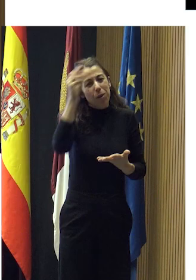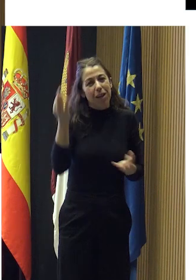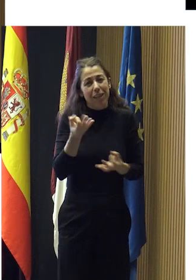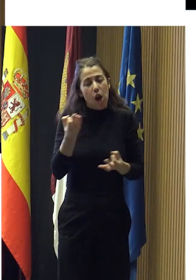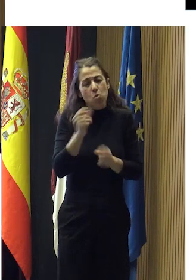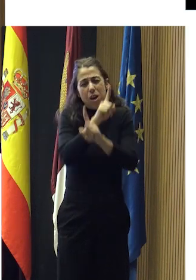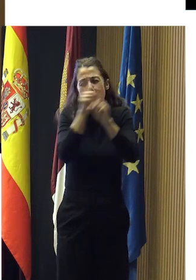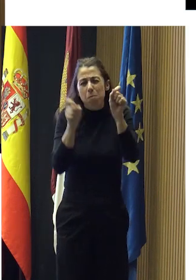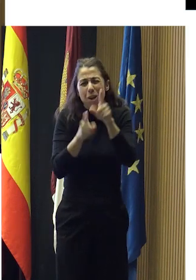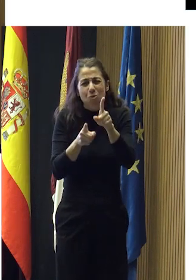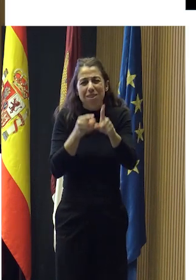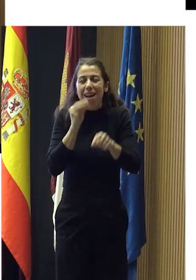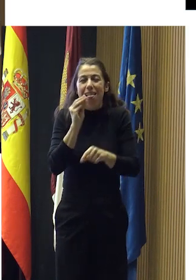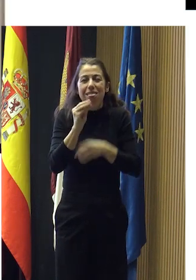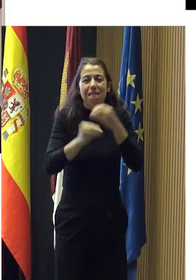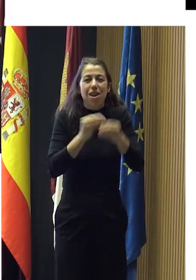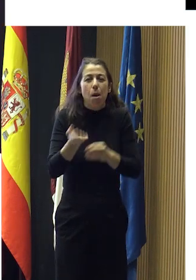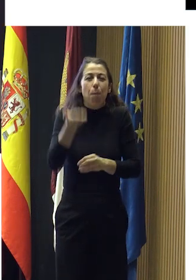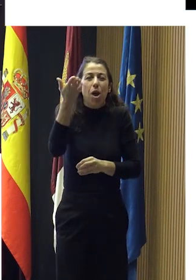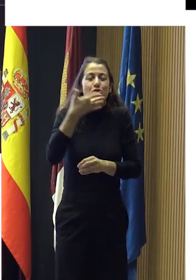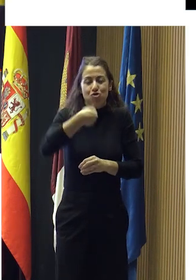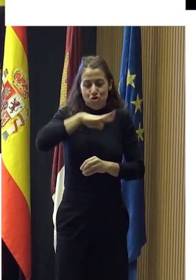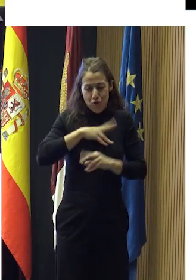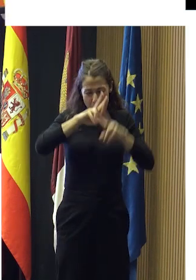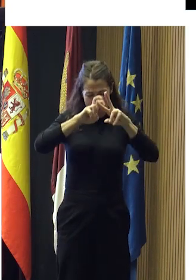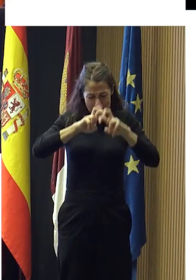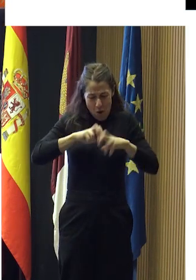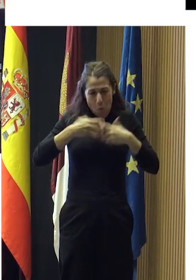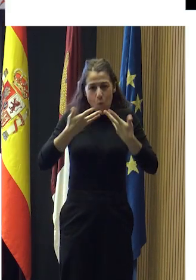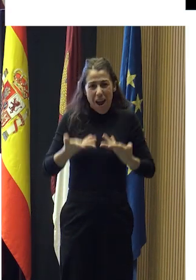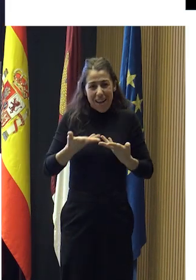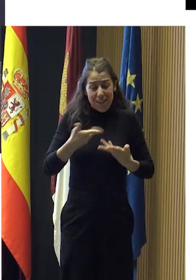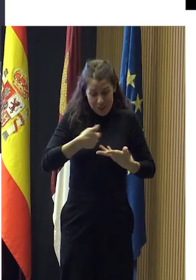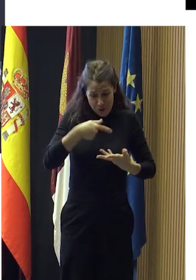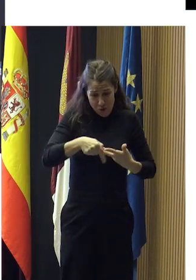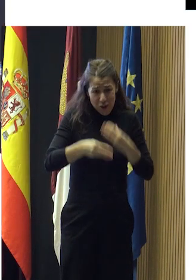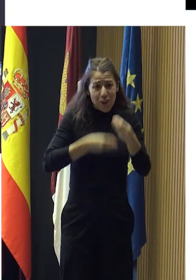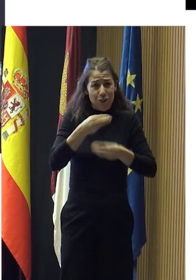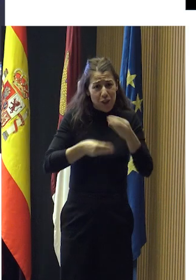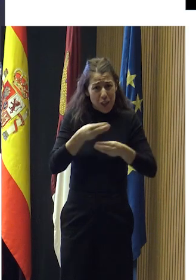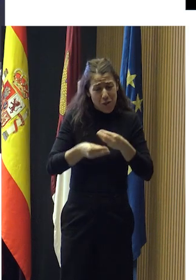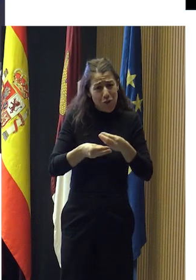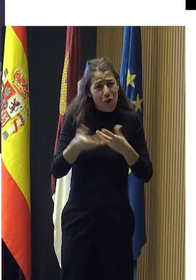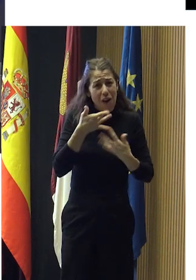una pregunta que es fundamental cuando estamos investigando, y es: ¿esto que estoy haciendo mejora realmente la vida de la